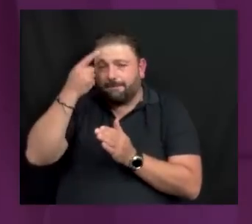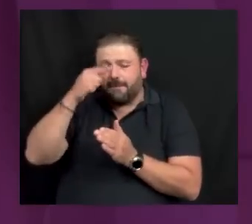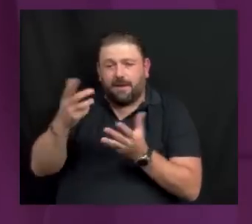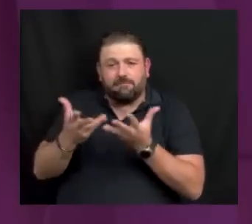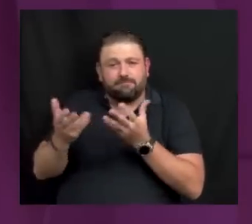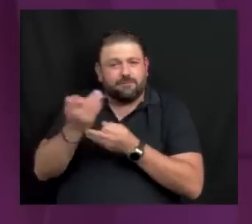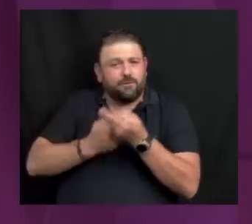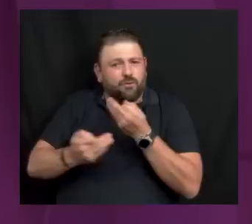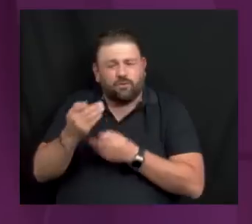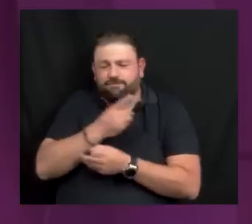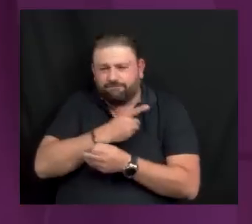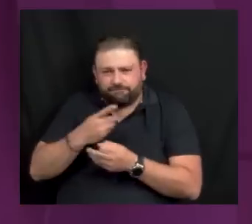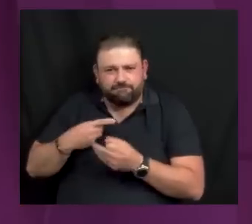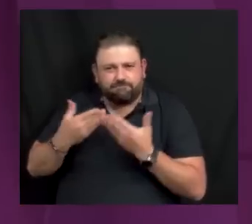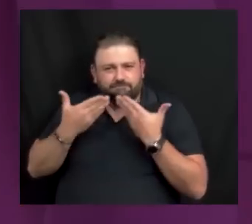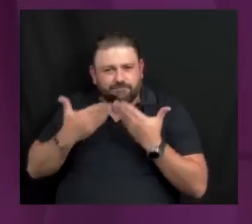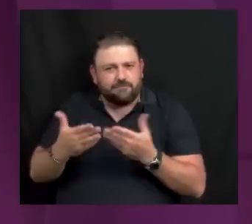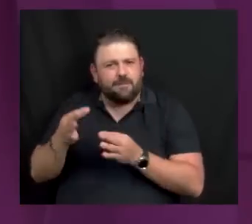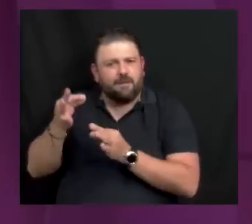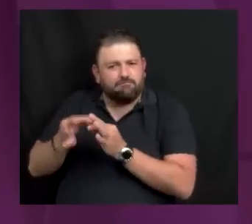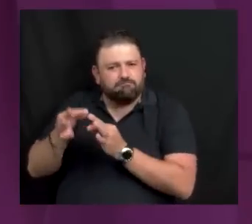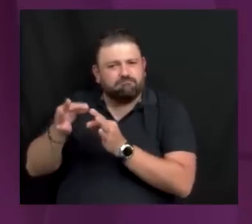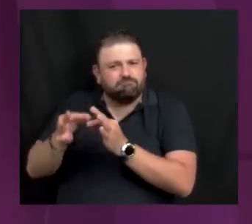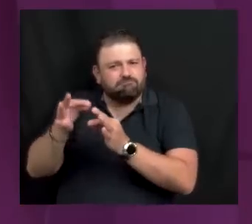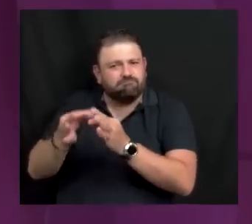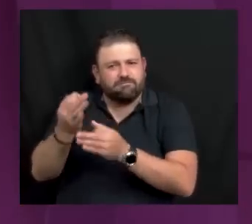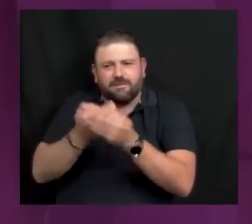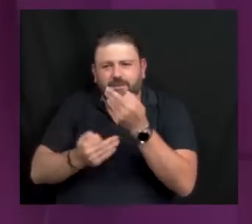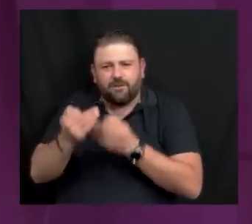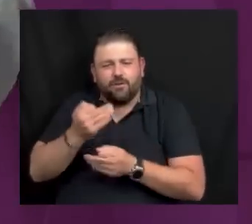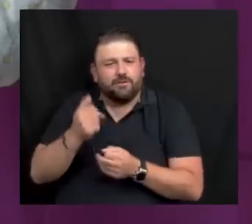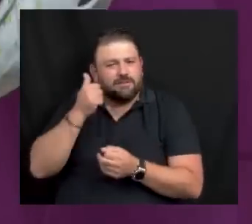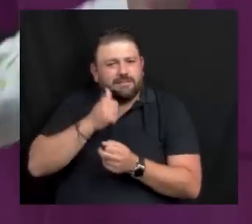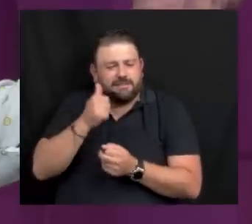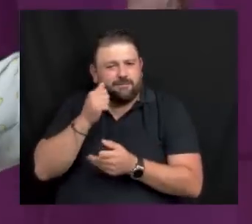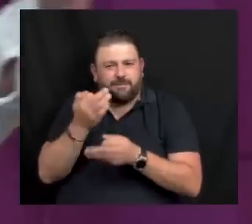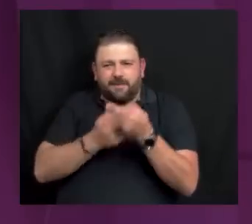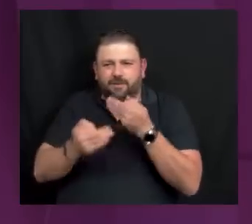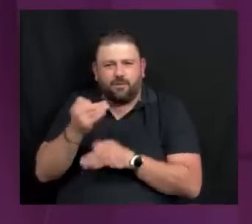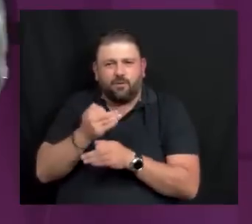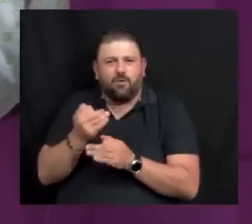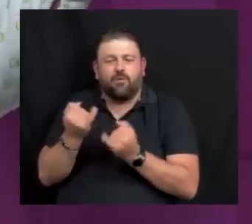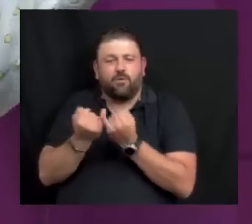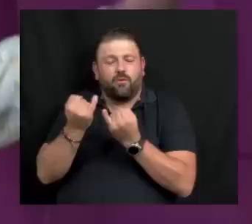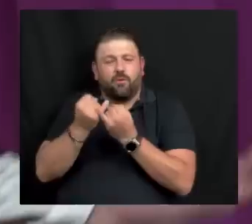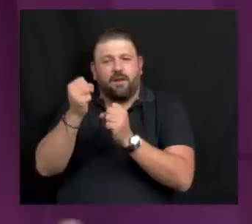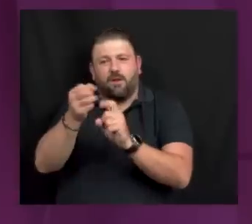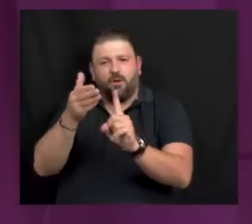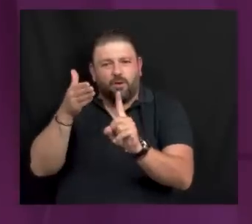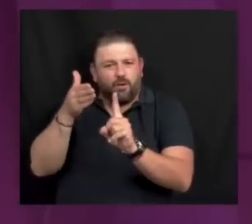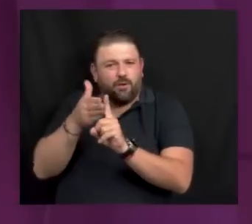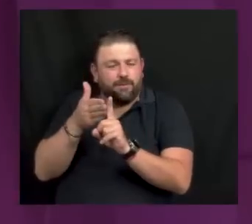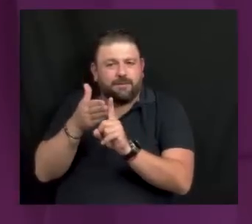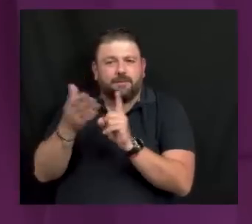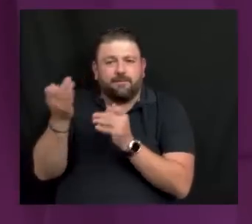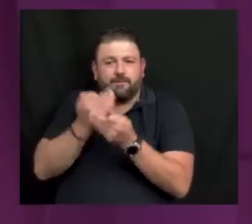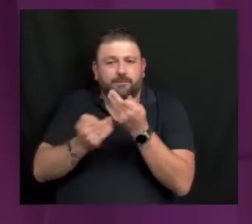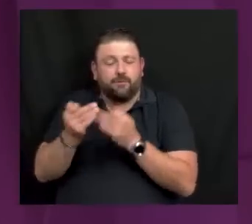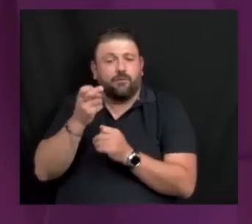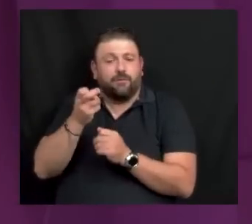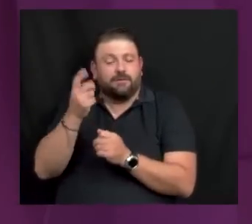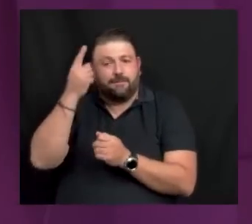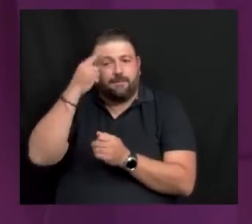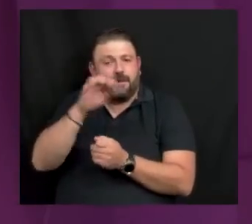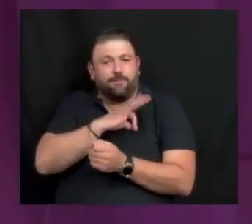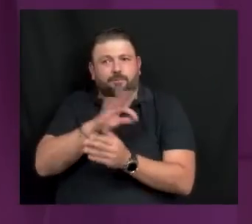generar una constancia, resultados, pequeñas metas que se forman en un objetivo enorme de crear abundancia